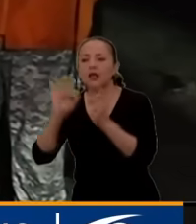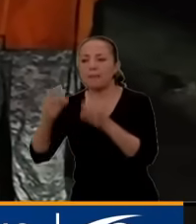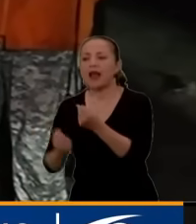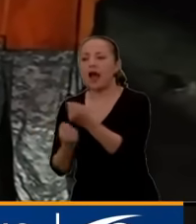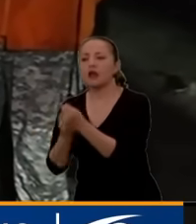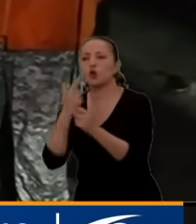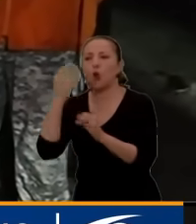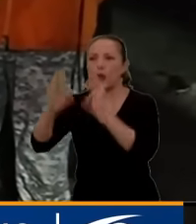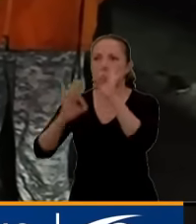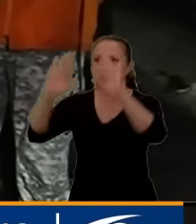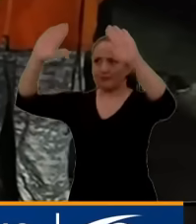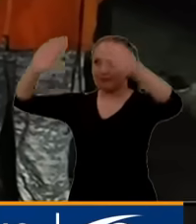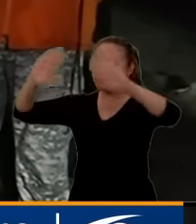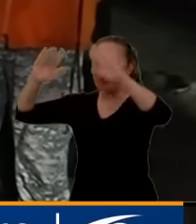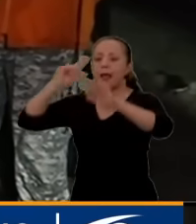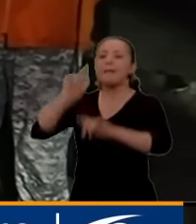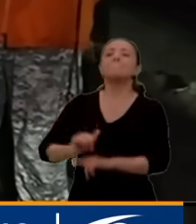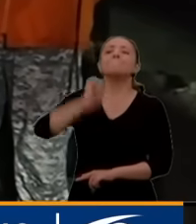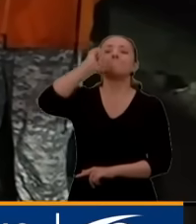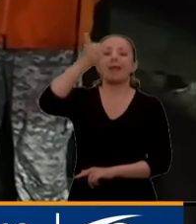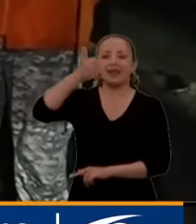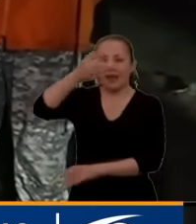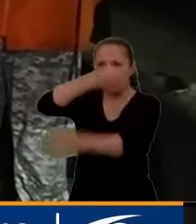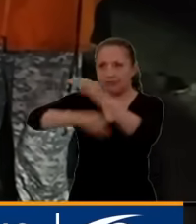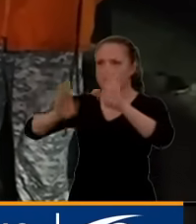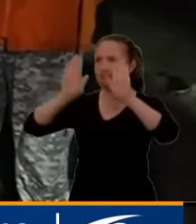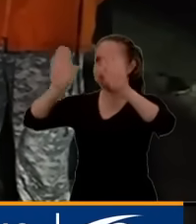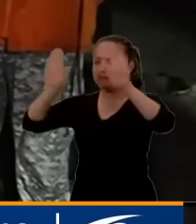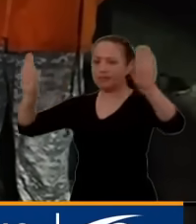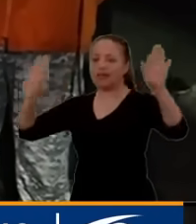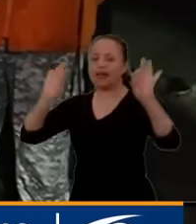ventanales durante la noche y mañana hacer el reemplazo con el IDIGER y el censo eventualmente de apoyos y de ayudas.